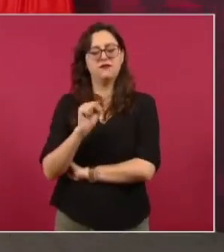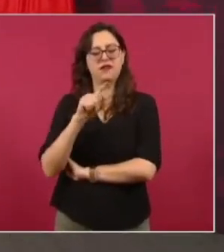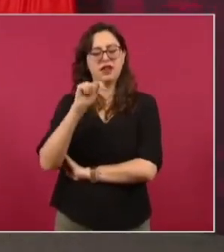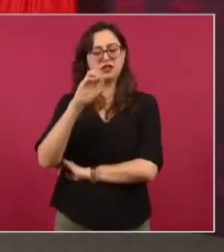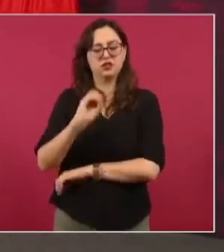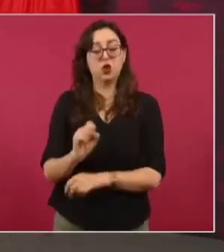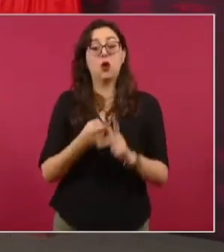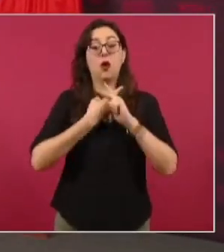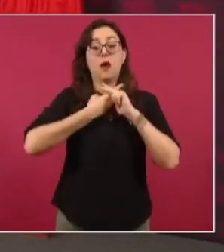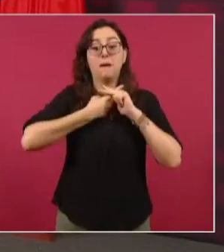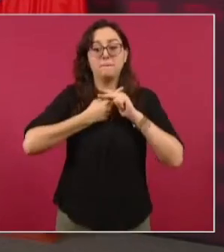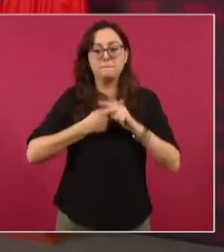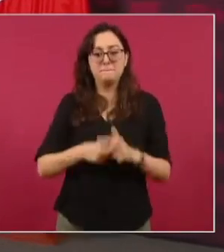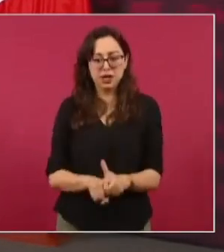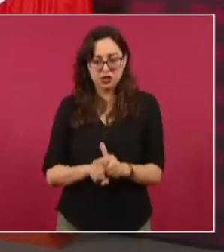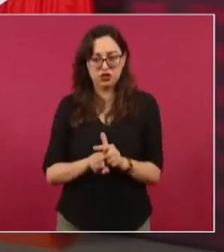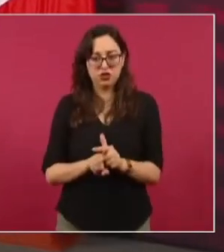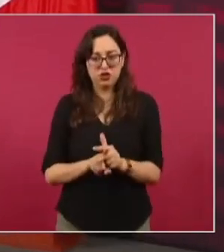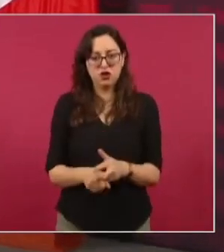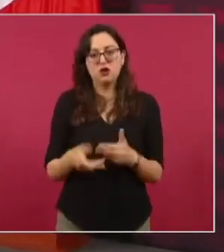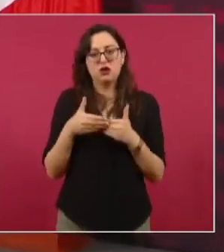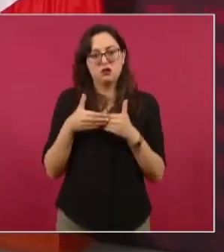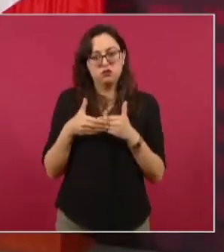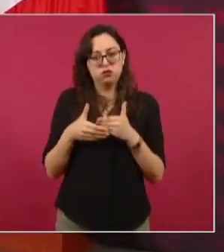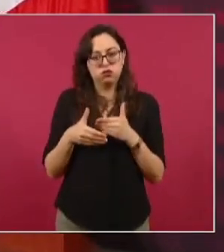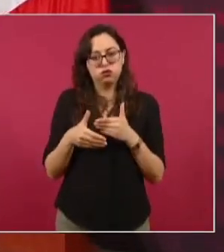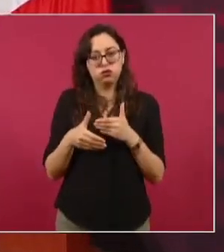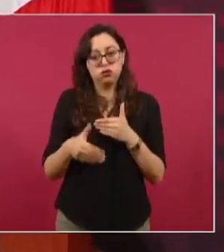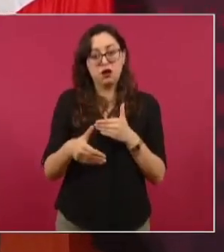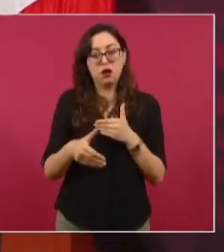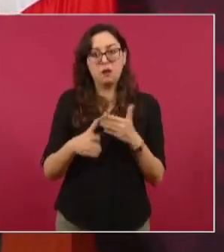convierte en doctrina política